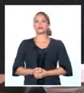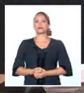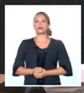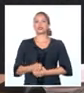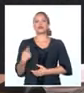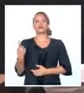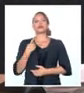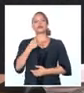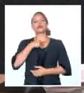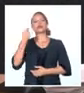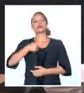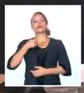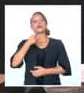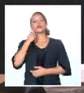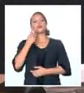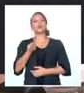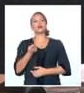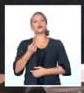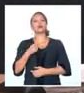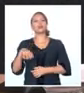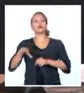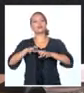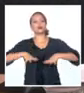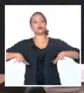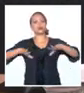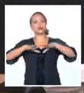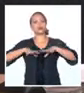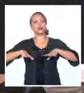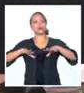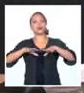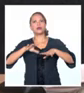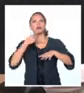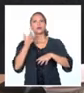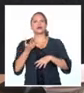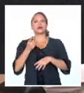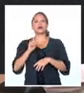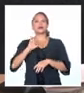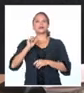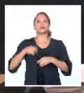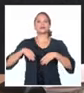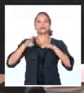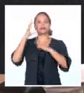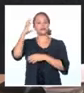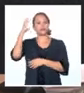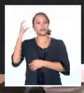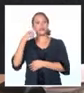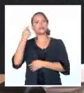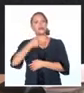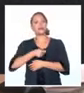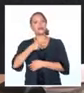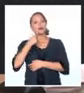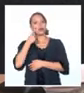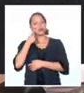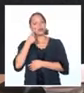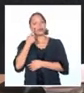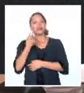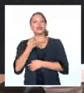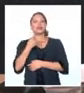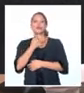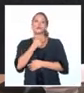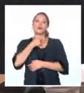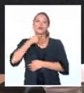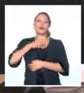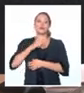y sobre todo a las instituciones estatales, a los decisores, una percepción de que cada vez que aprobemos algo,